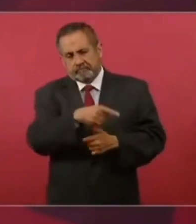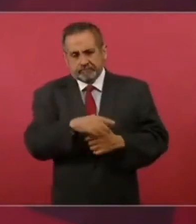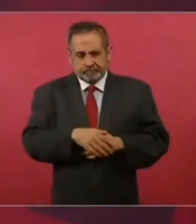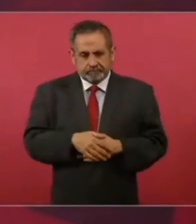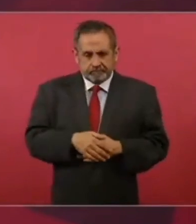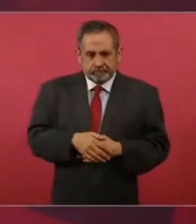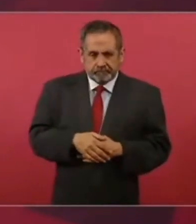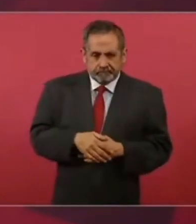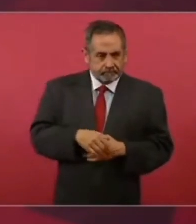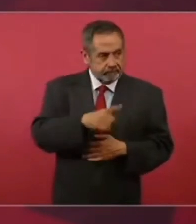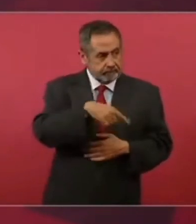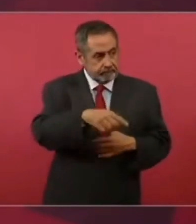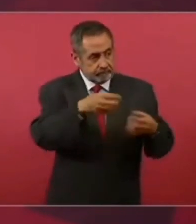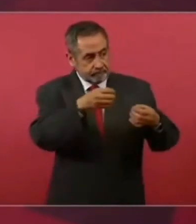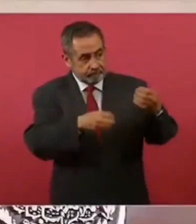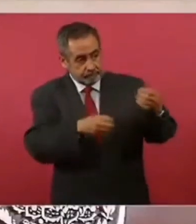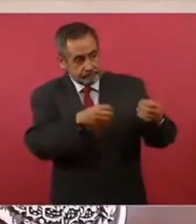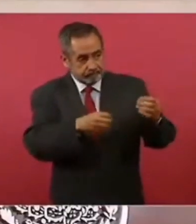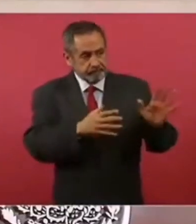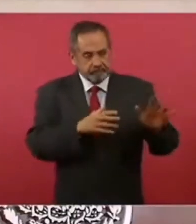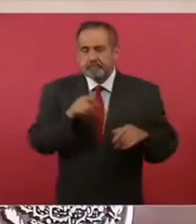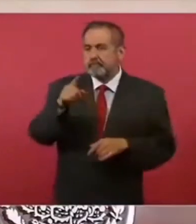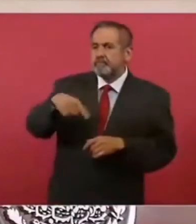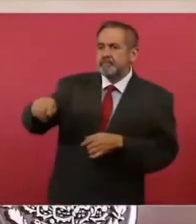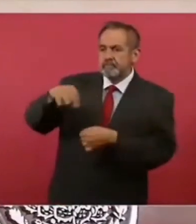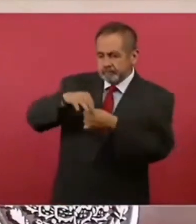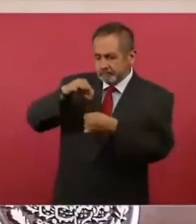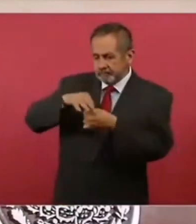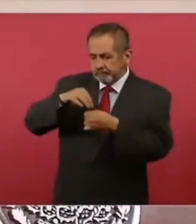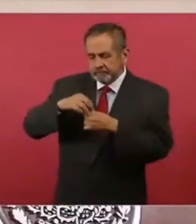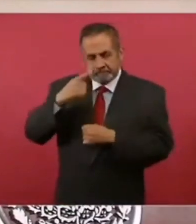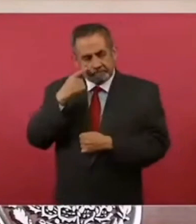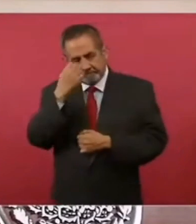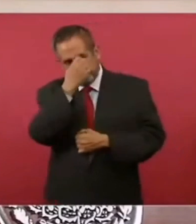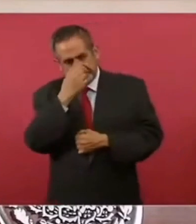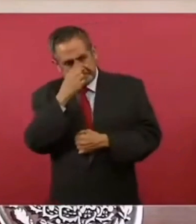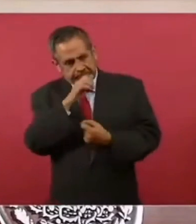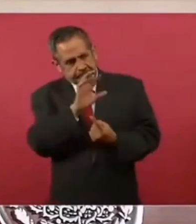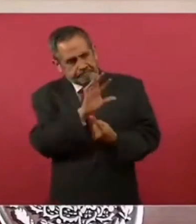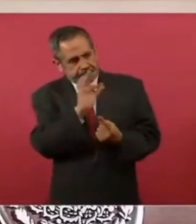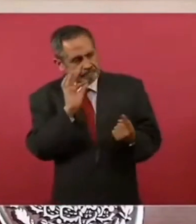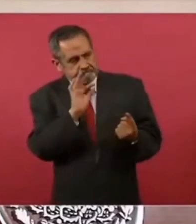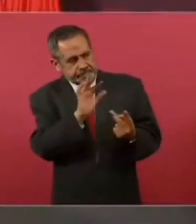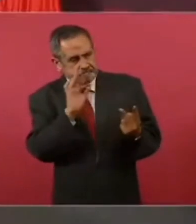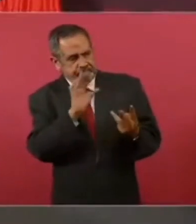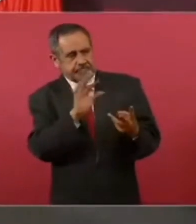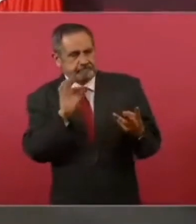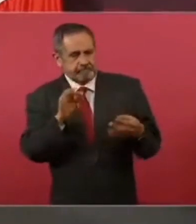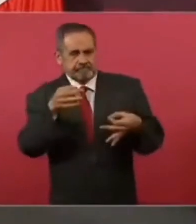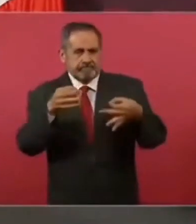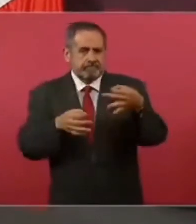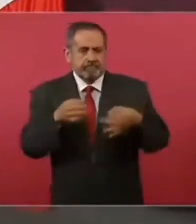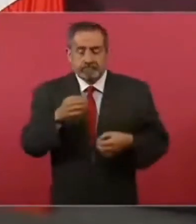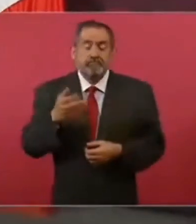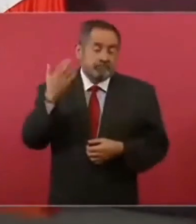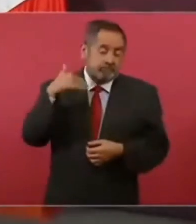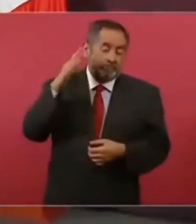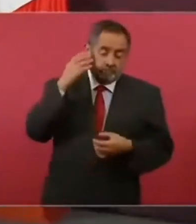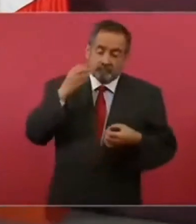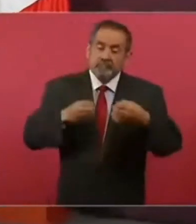se elegían a los jueces magistrados ministros eran